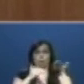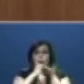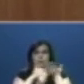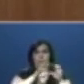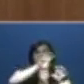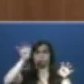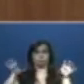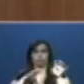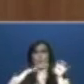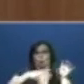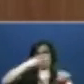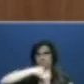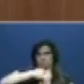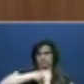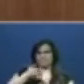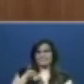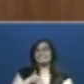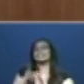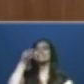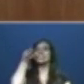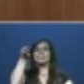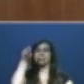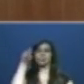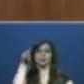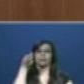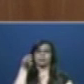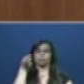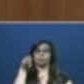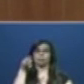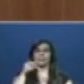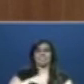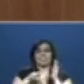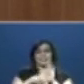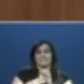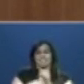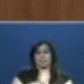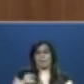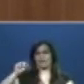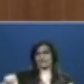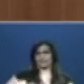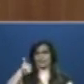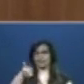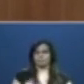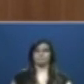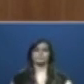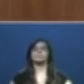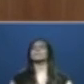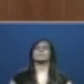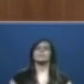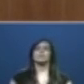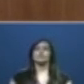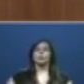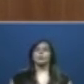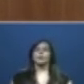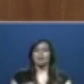esta clasificación son datos del sistema Estatal de indicadores de la educación nuestro gasto por habitante en servicios sociales es superior a la